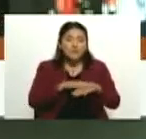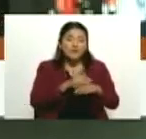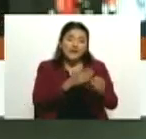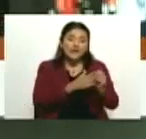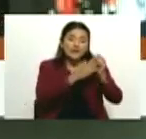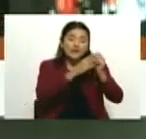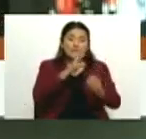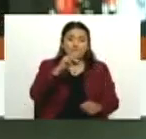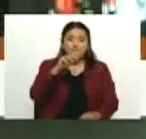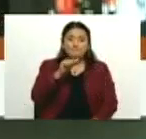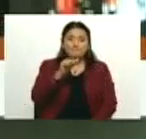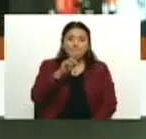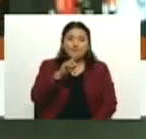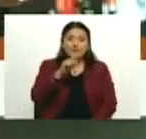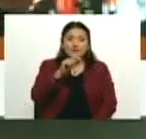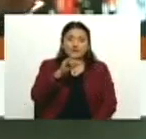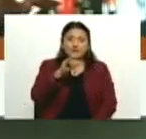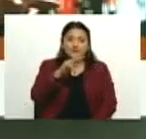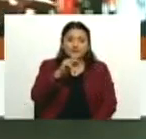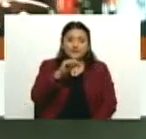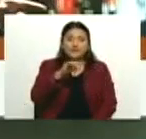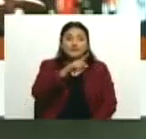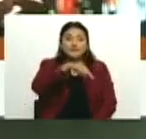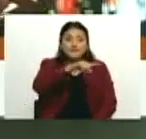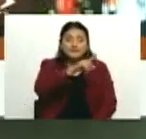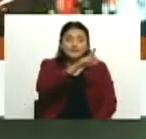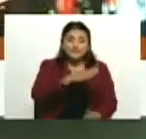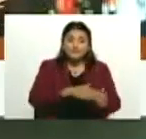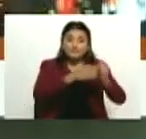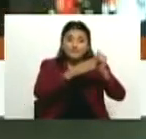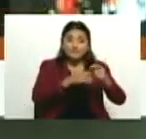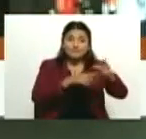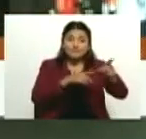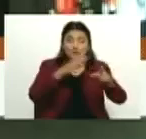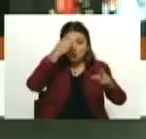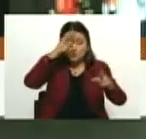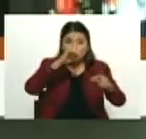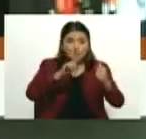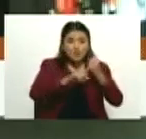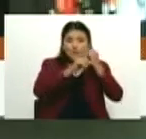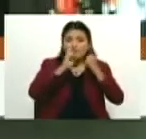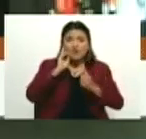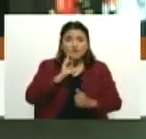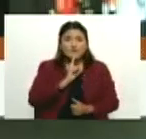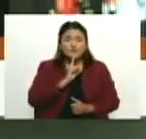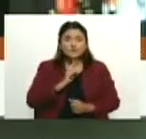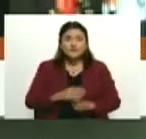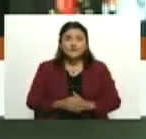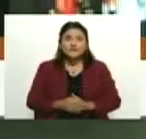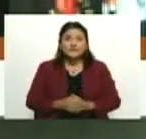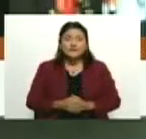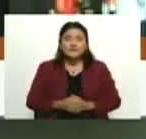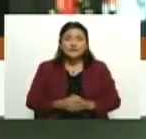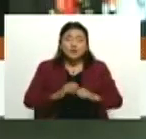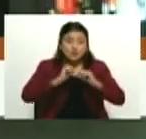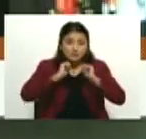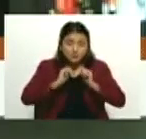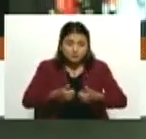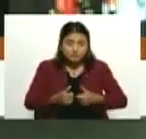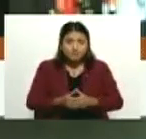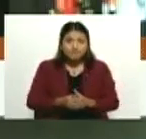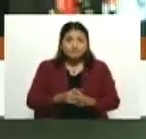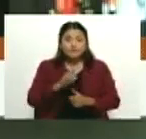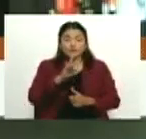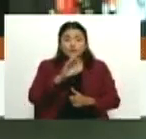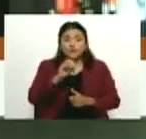Martí es Bolívar. Centenario de Martí, nuestro movimiento se inició en el bicentenario